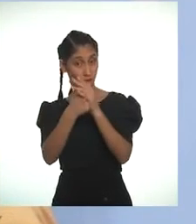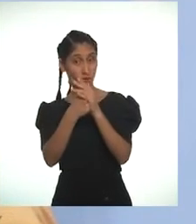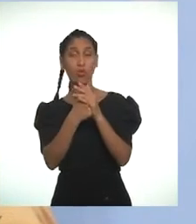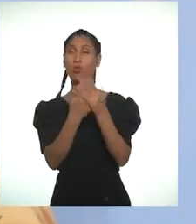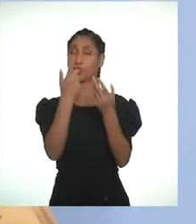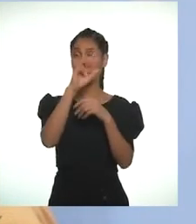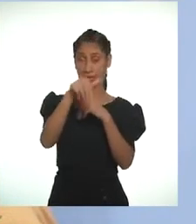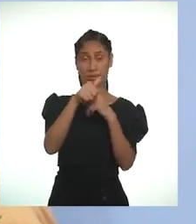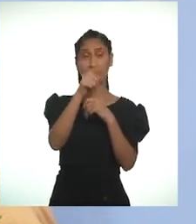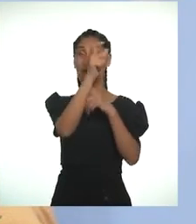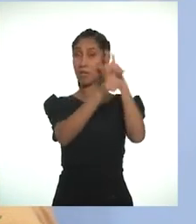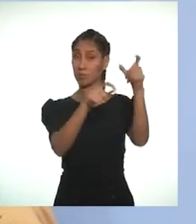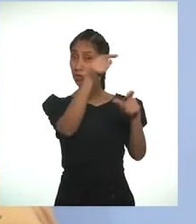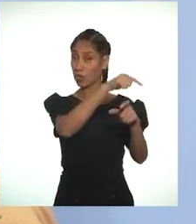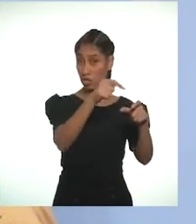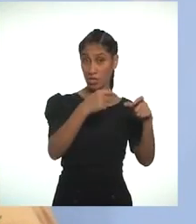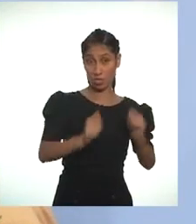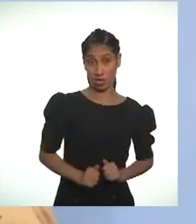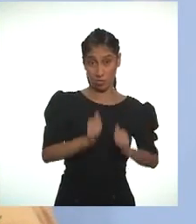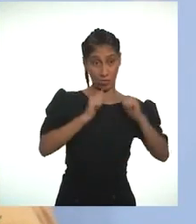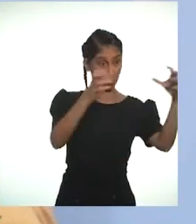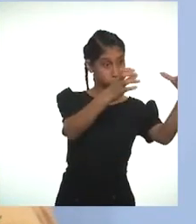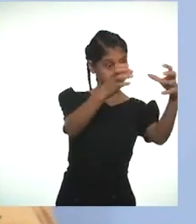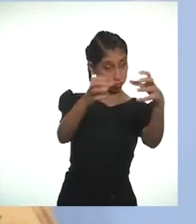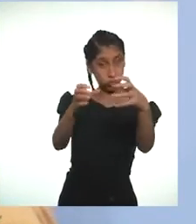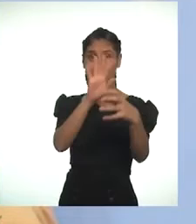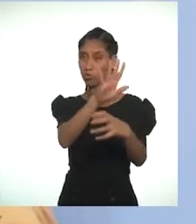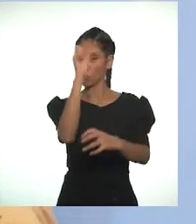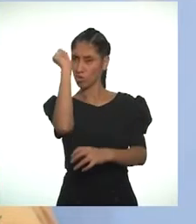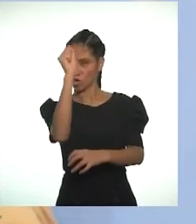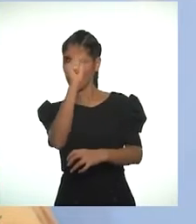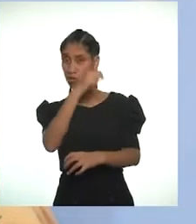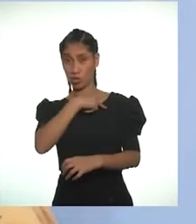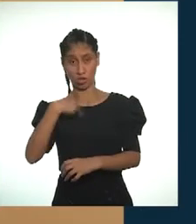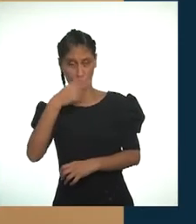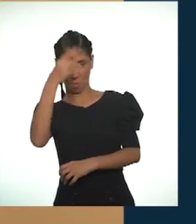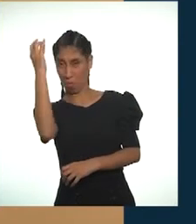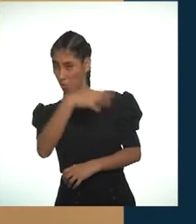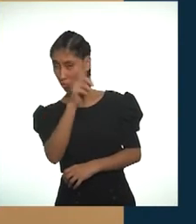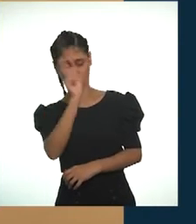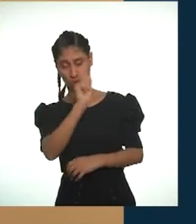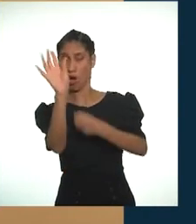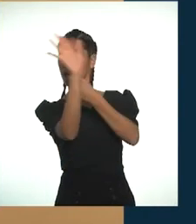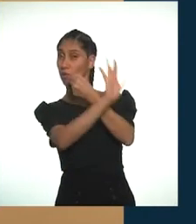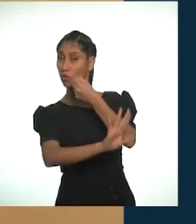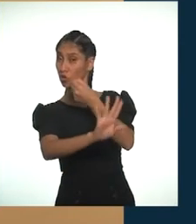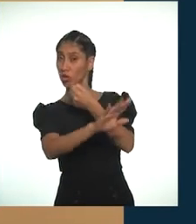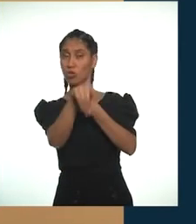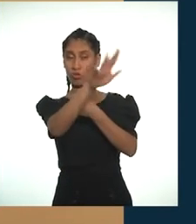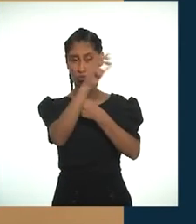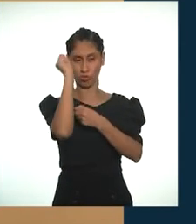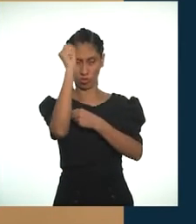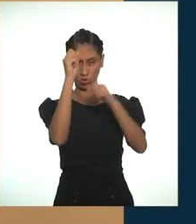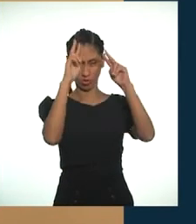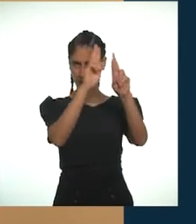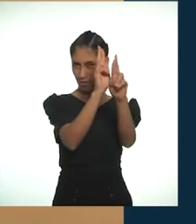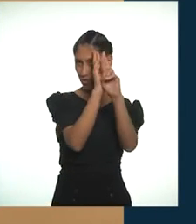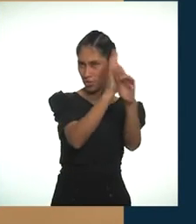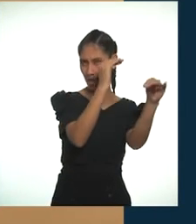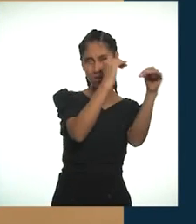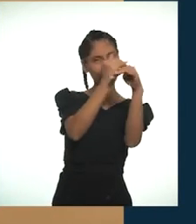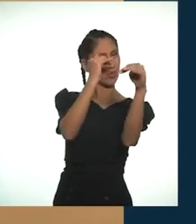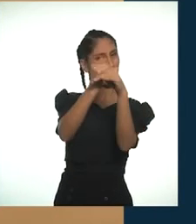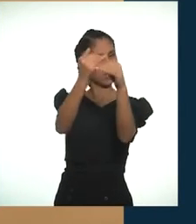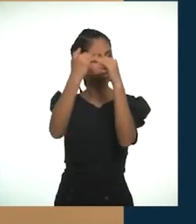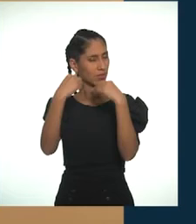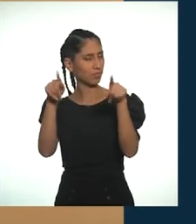e integra estas comunidades dentro de nuestros objetivos de multiculturalidad. El camino no fue fácil.